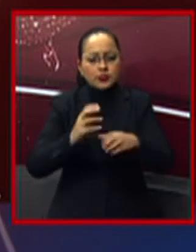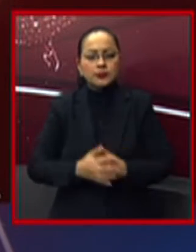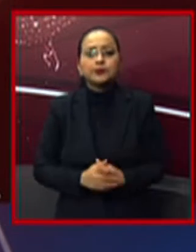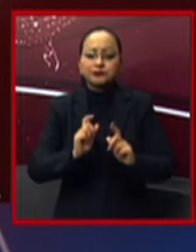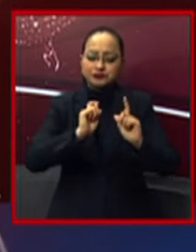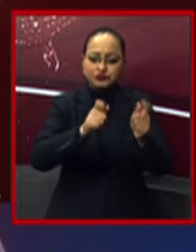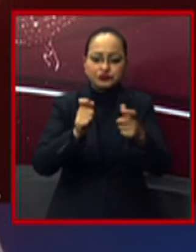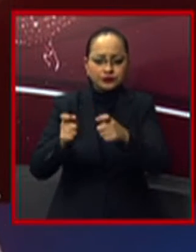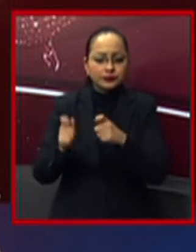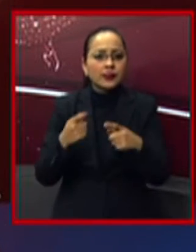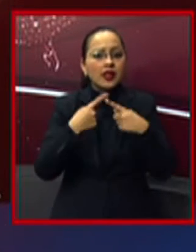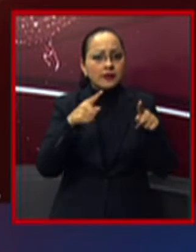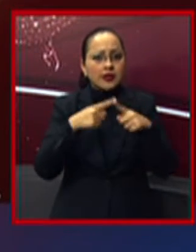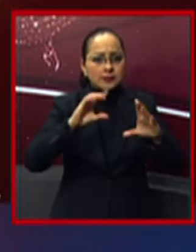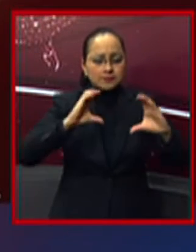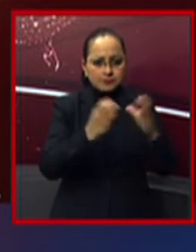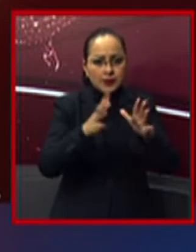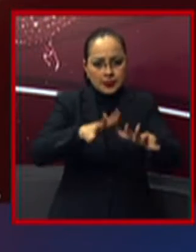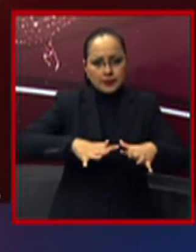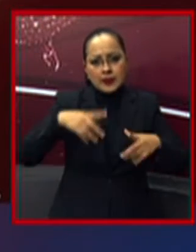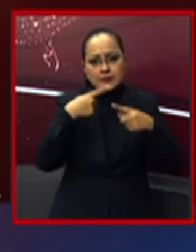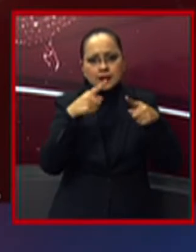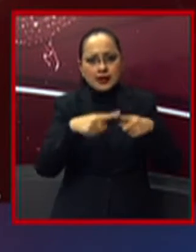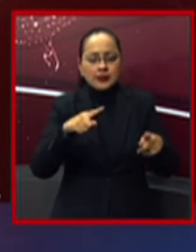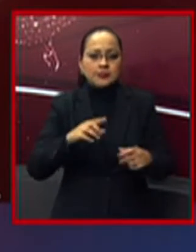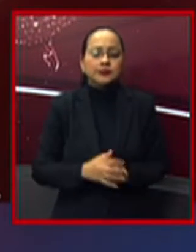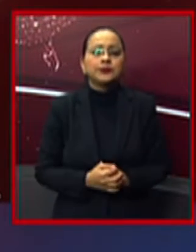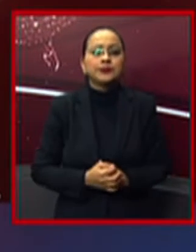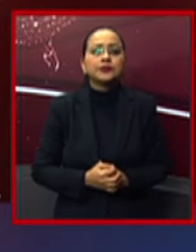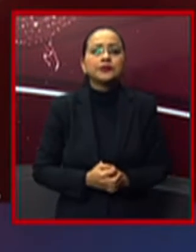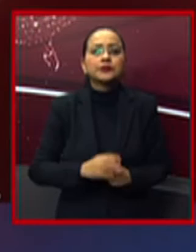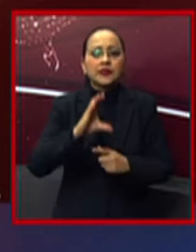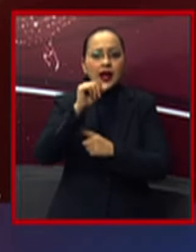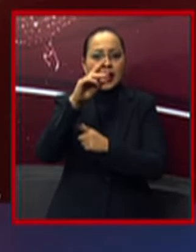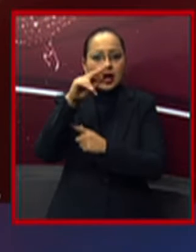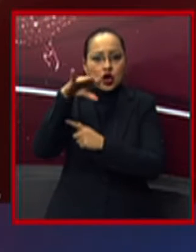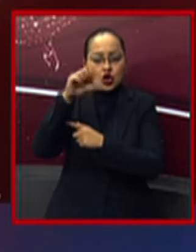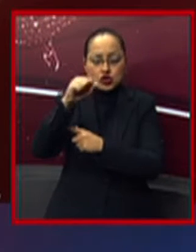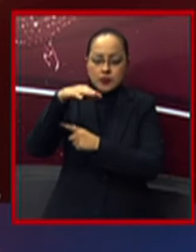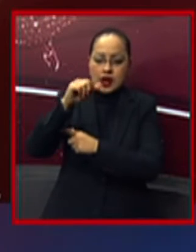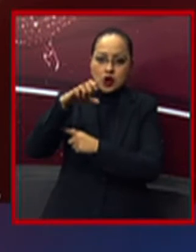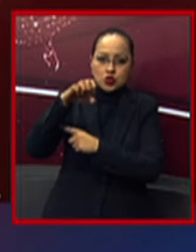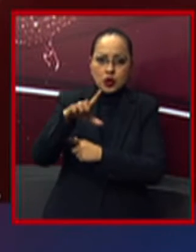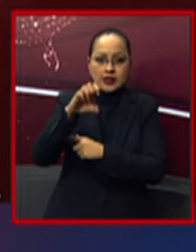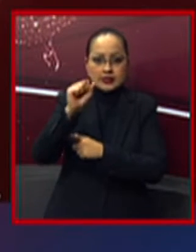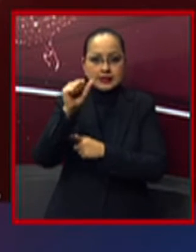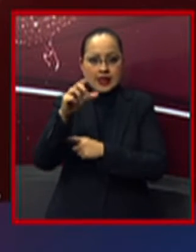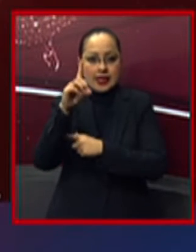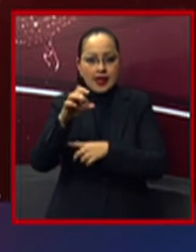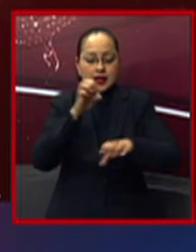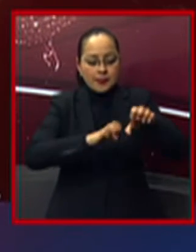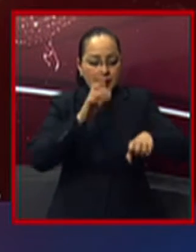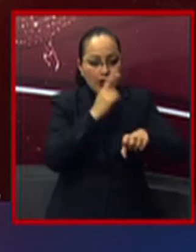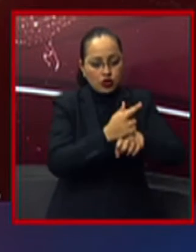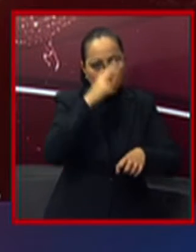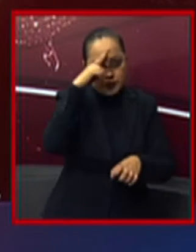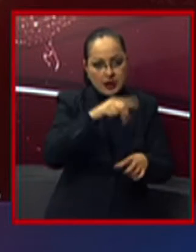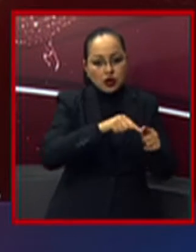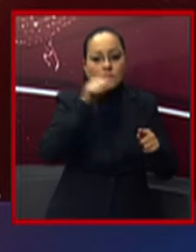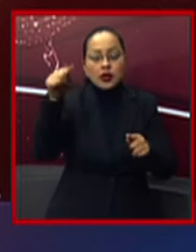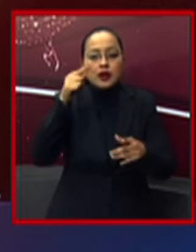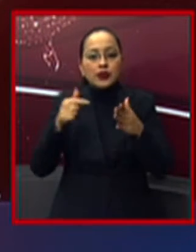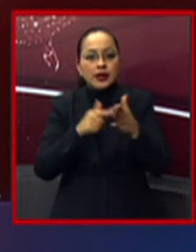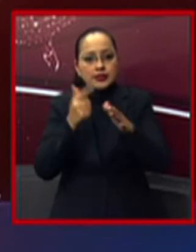Las designaciones presentadas a la Asamblea fueron las siguientes: Carlos Manuel Sada Solana, embajador de México en los